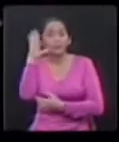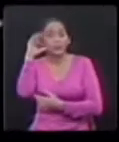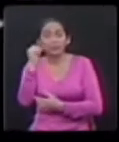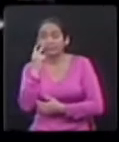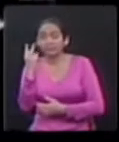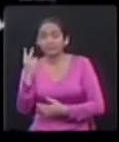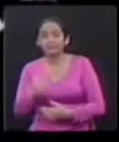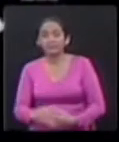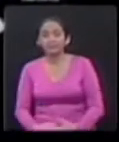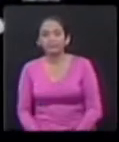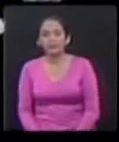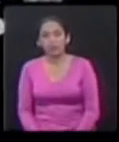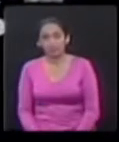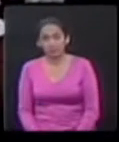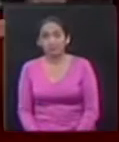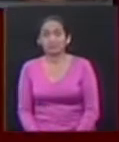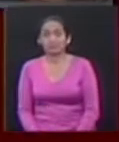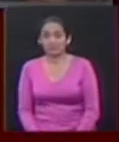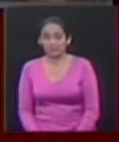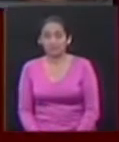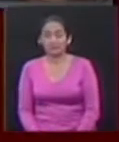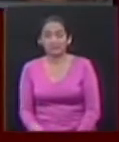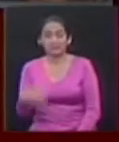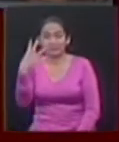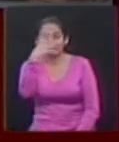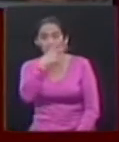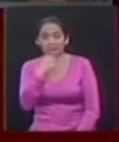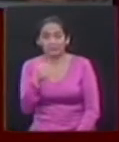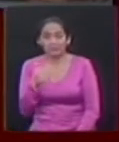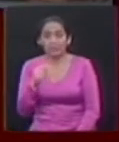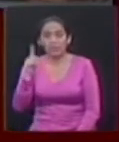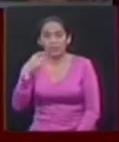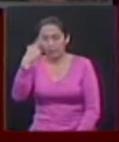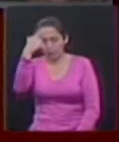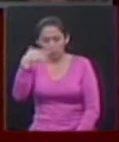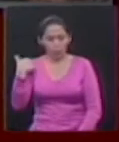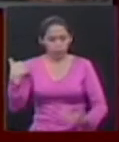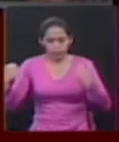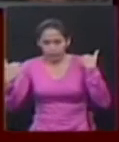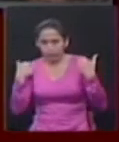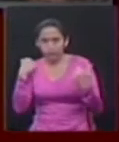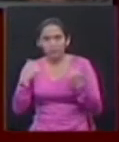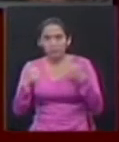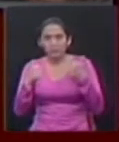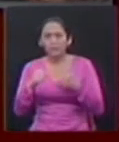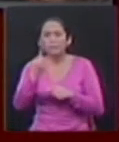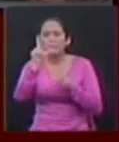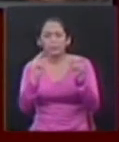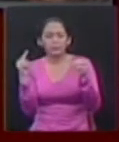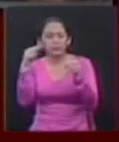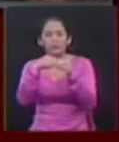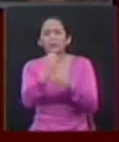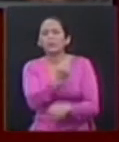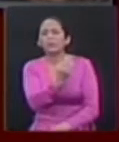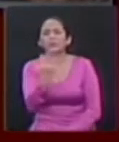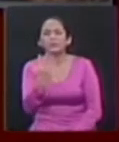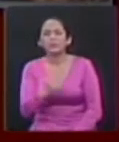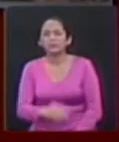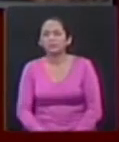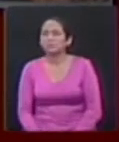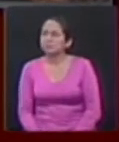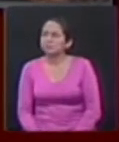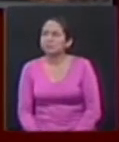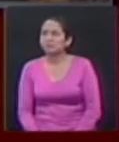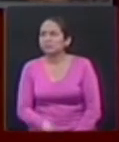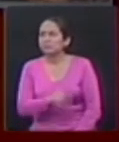Bueno, definitivamente es una pieza operística que exige mucha actuación. ¿Cuántas personas están en escena? Así es, bueno,